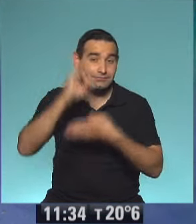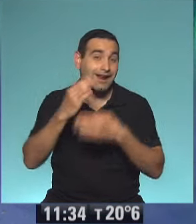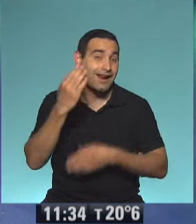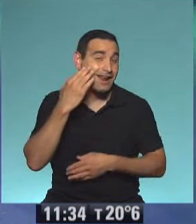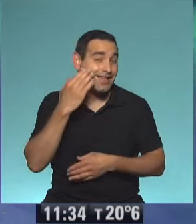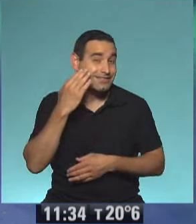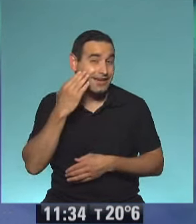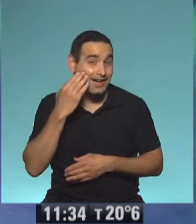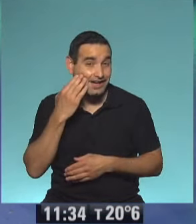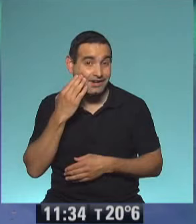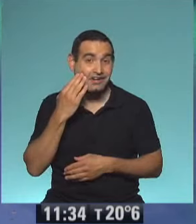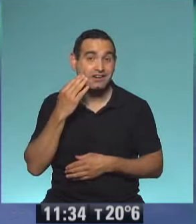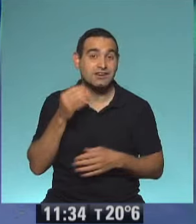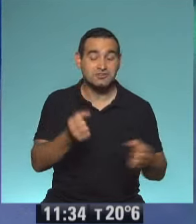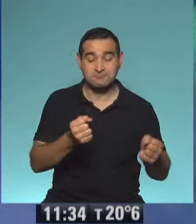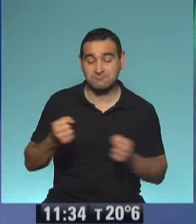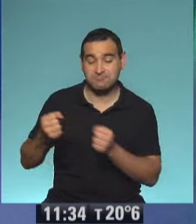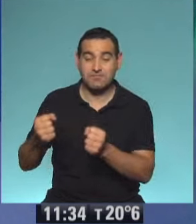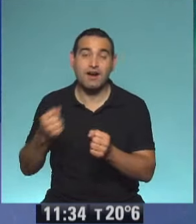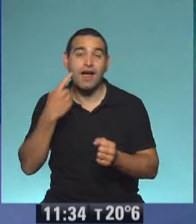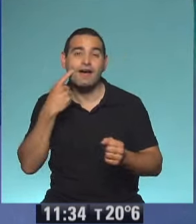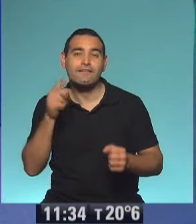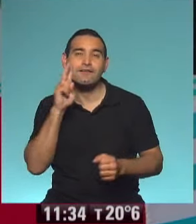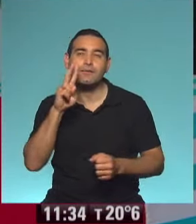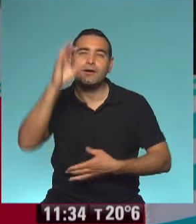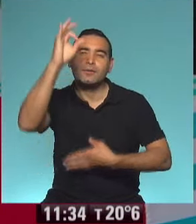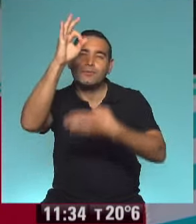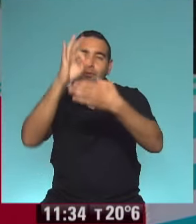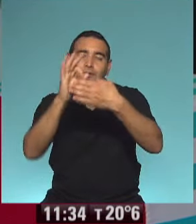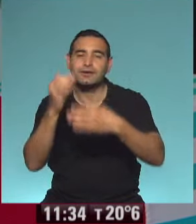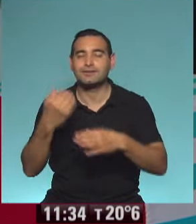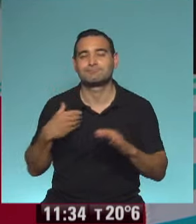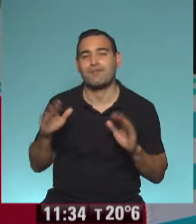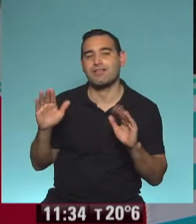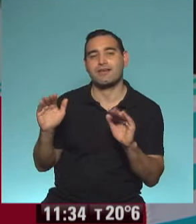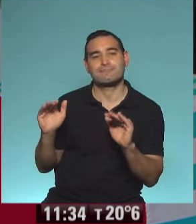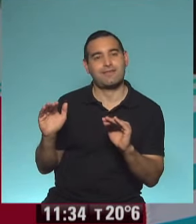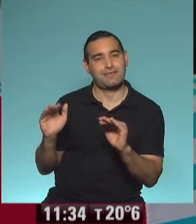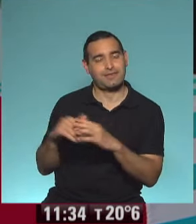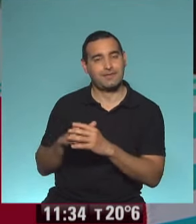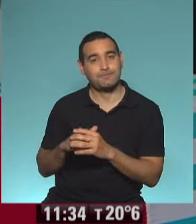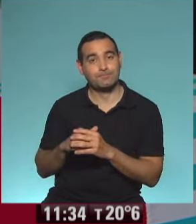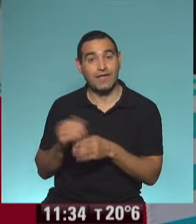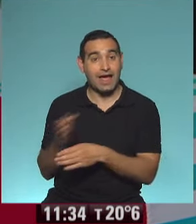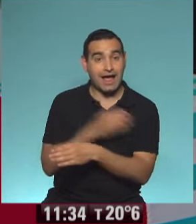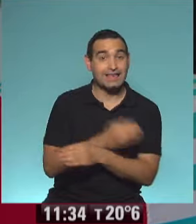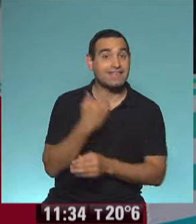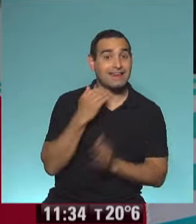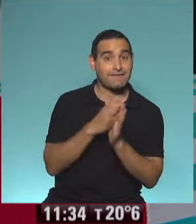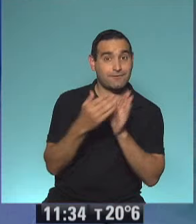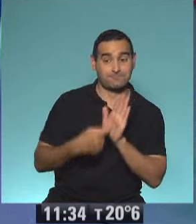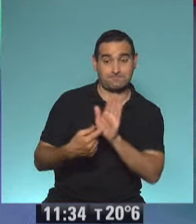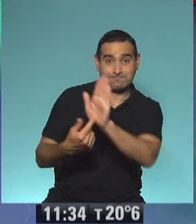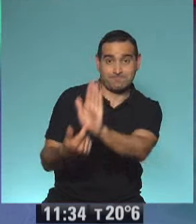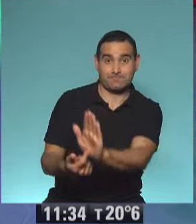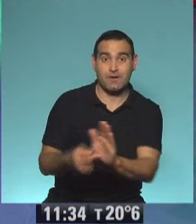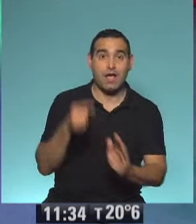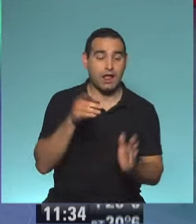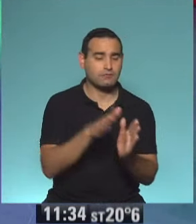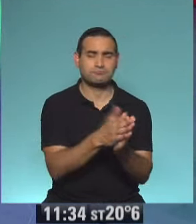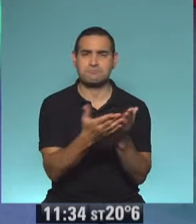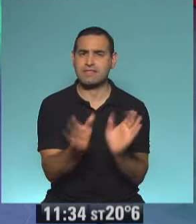trasladaron sus sillas para mirar el crepúsculo, tuve que despedirme. Antes le mostré mi libro al nombrador. Él no lo